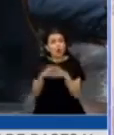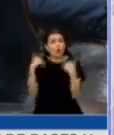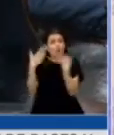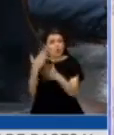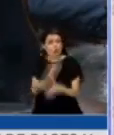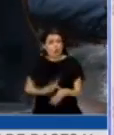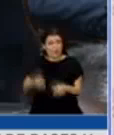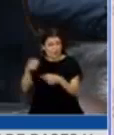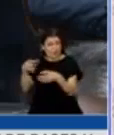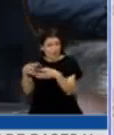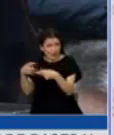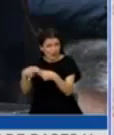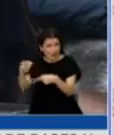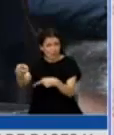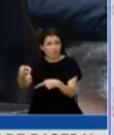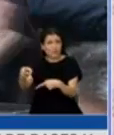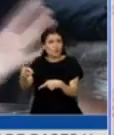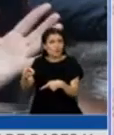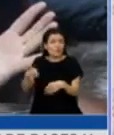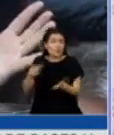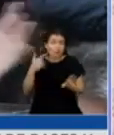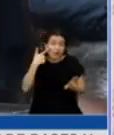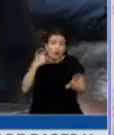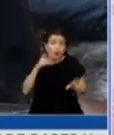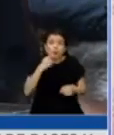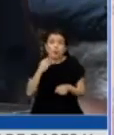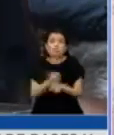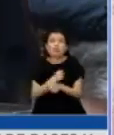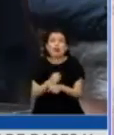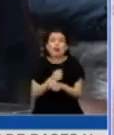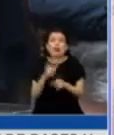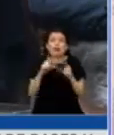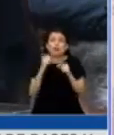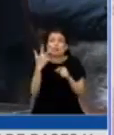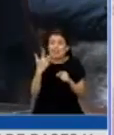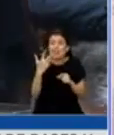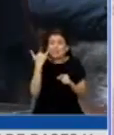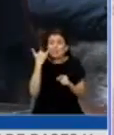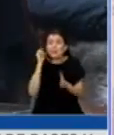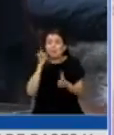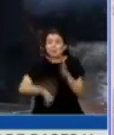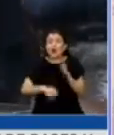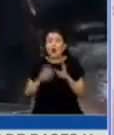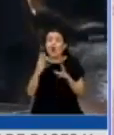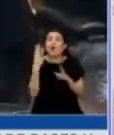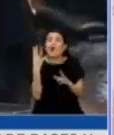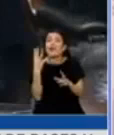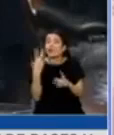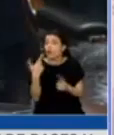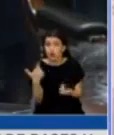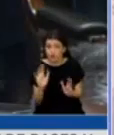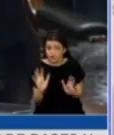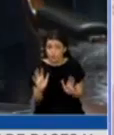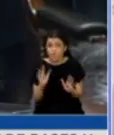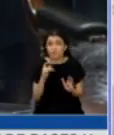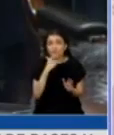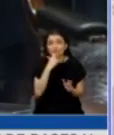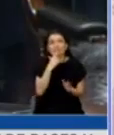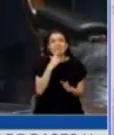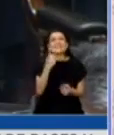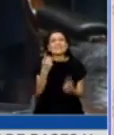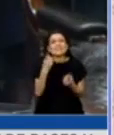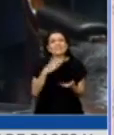artículo es lo que se está votando en este momento recordemos que el viernes se votó a nivel general afirmativamente